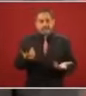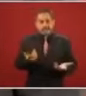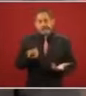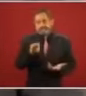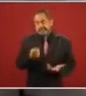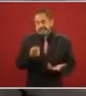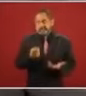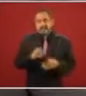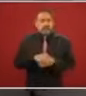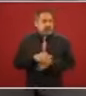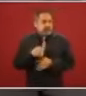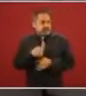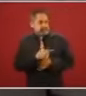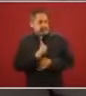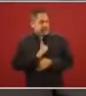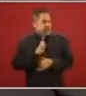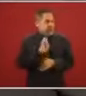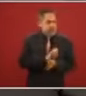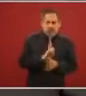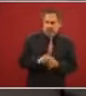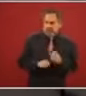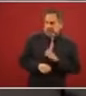con odio,